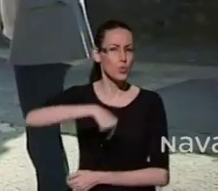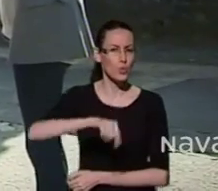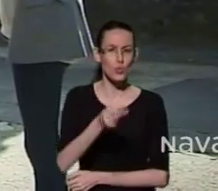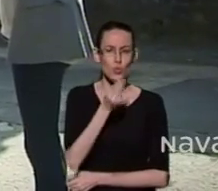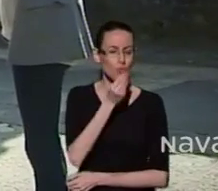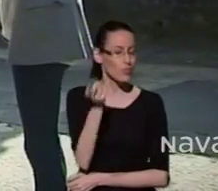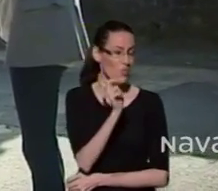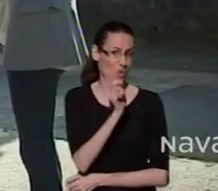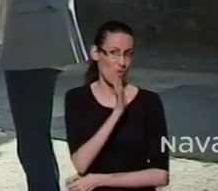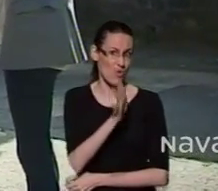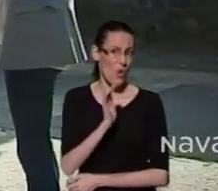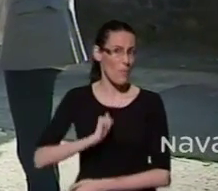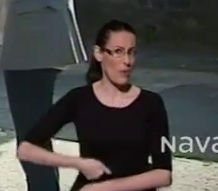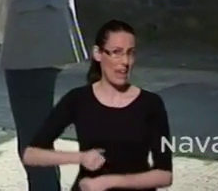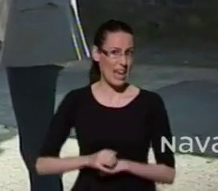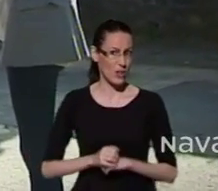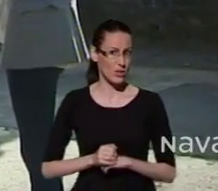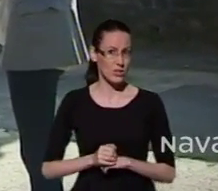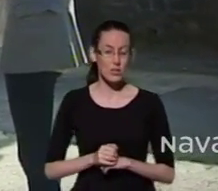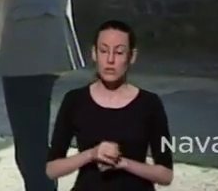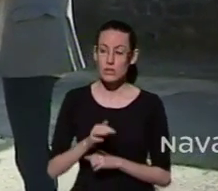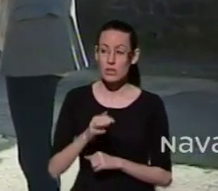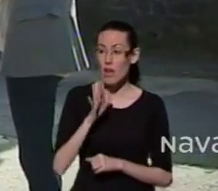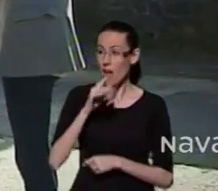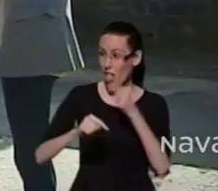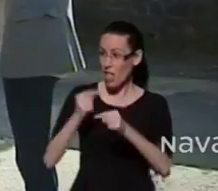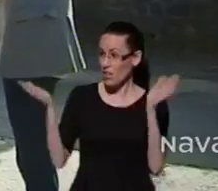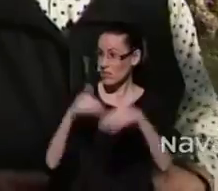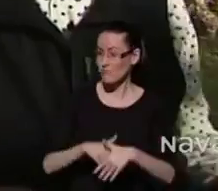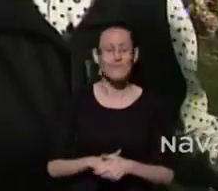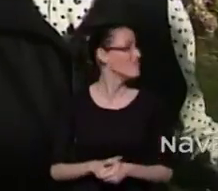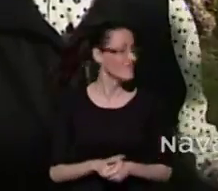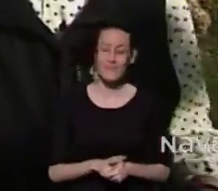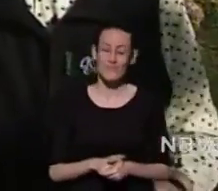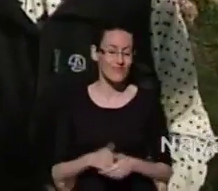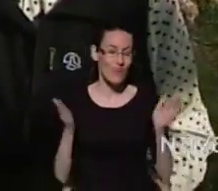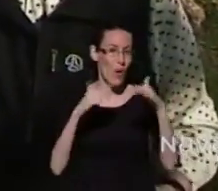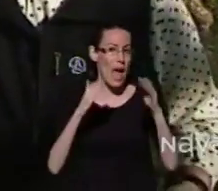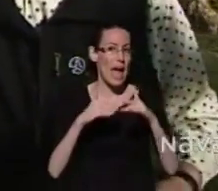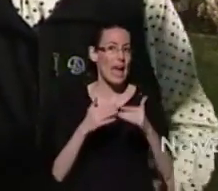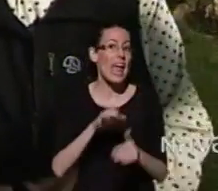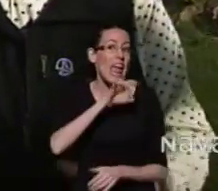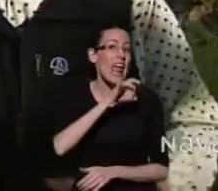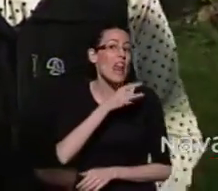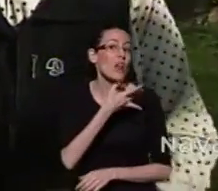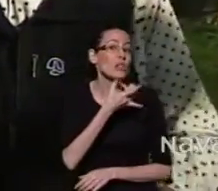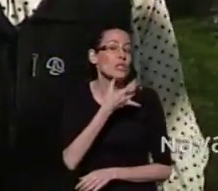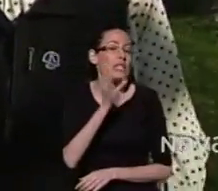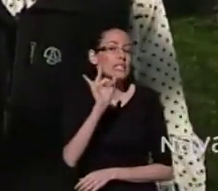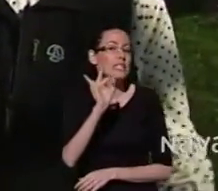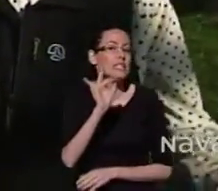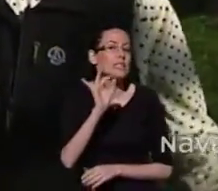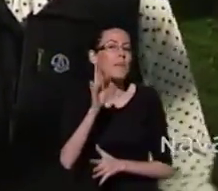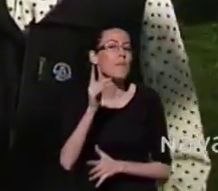los pudientes. ¿Y ya no hay? No hay. Canutillos de Zumbilla hay en los bares, si quieres, pero no son de